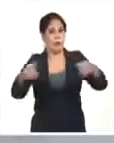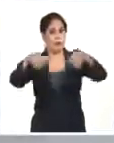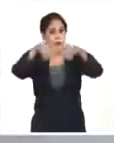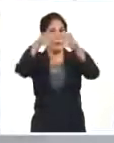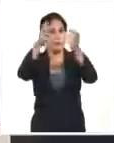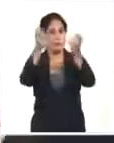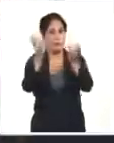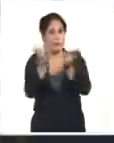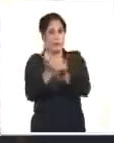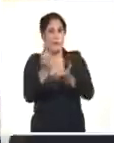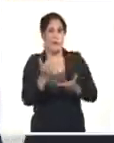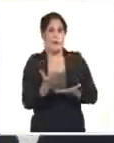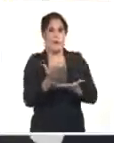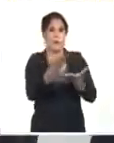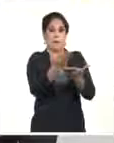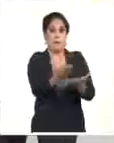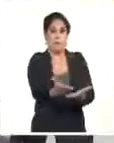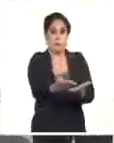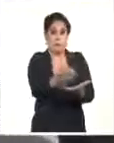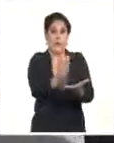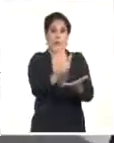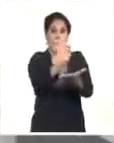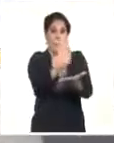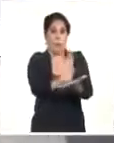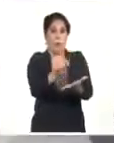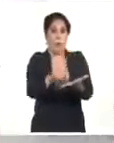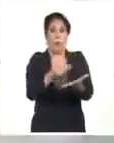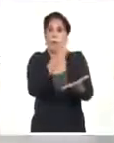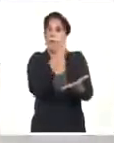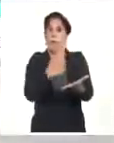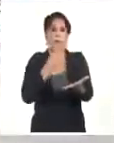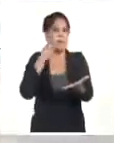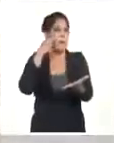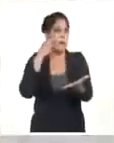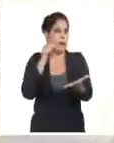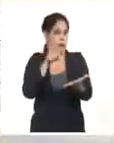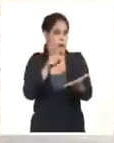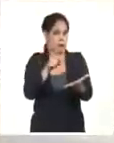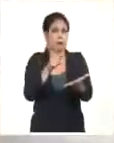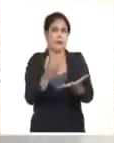al monumento al más universal de todos los cubanos en la Plaza de la